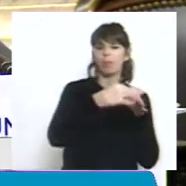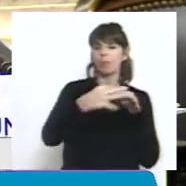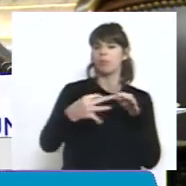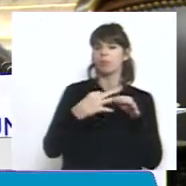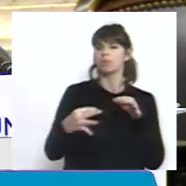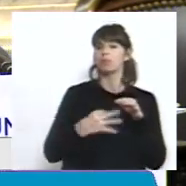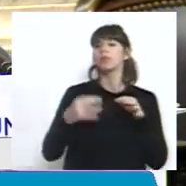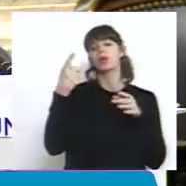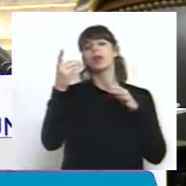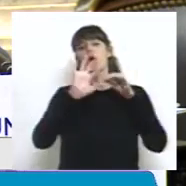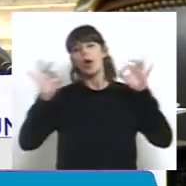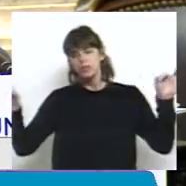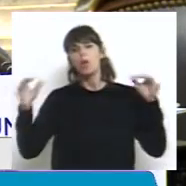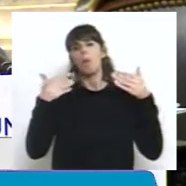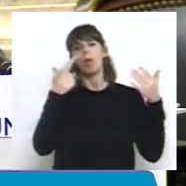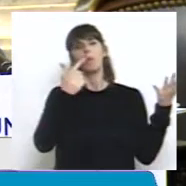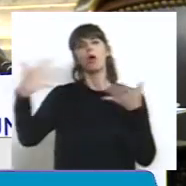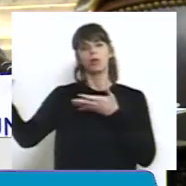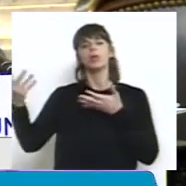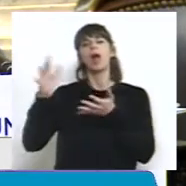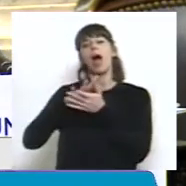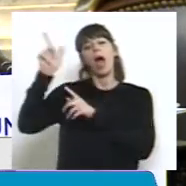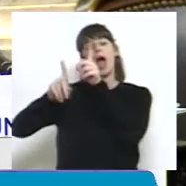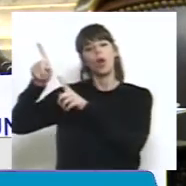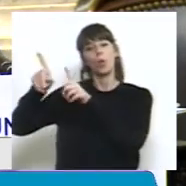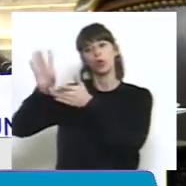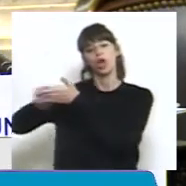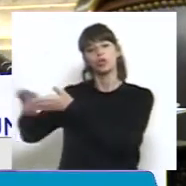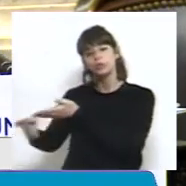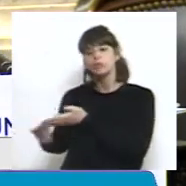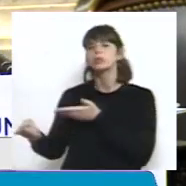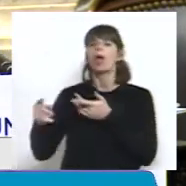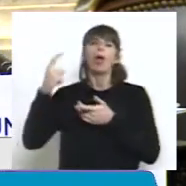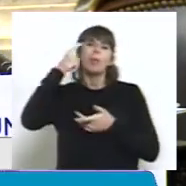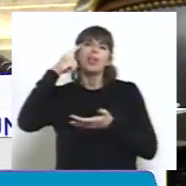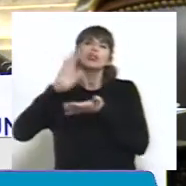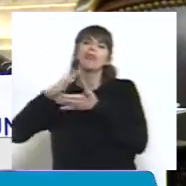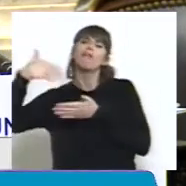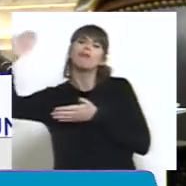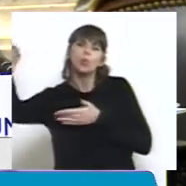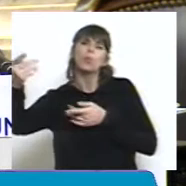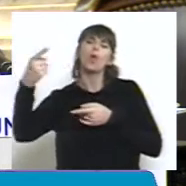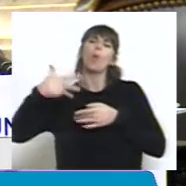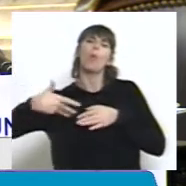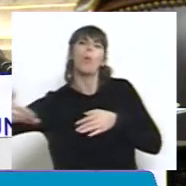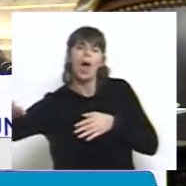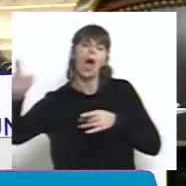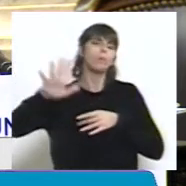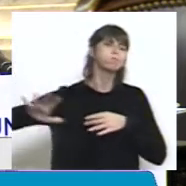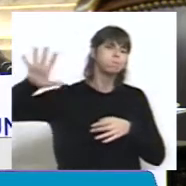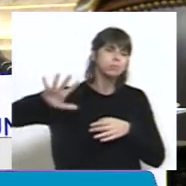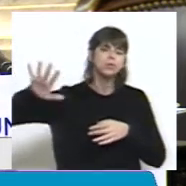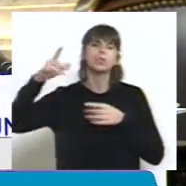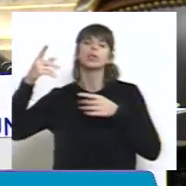aquí hacen elucubraciones respecto a las supuestas inexactitudes de las cosas que